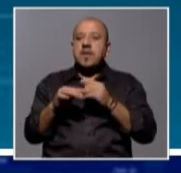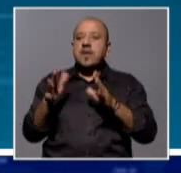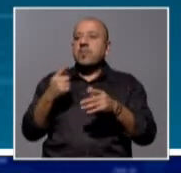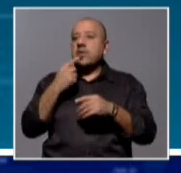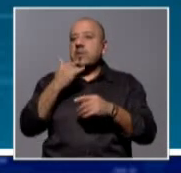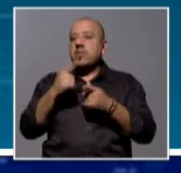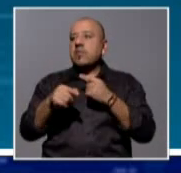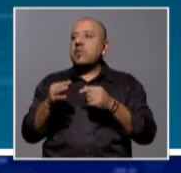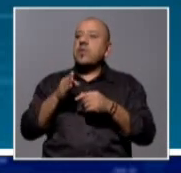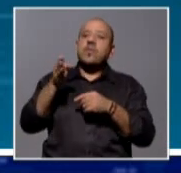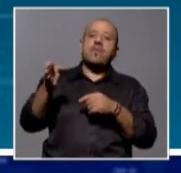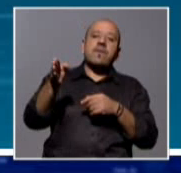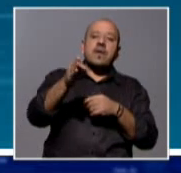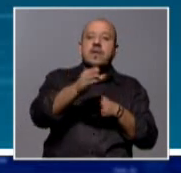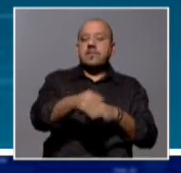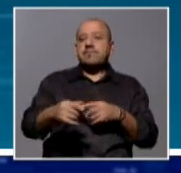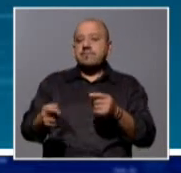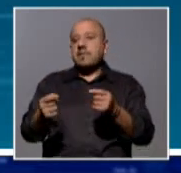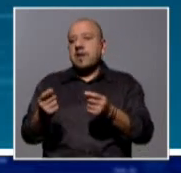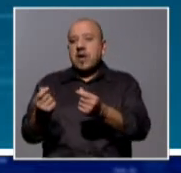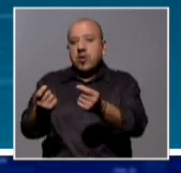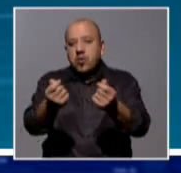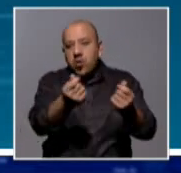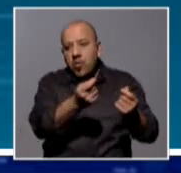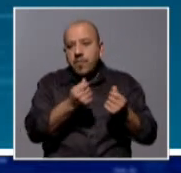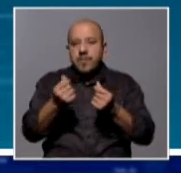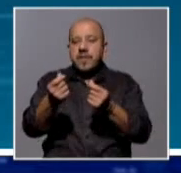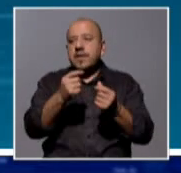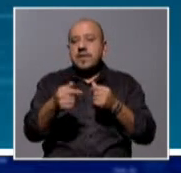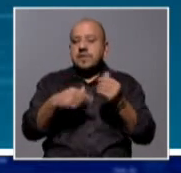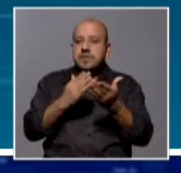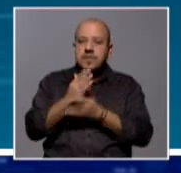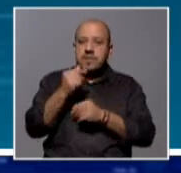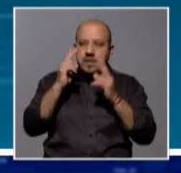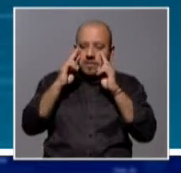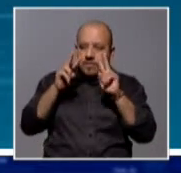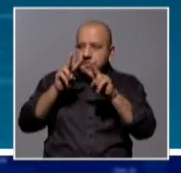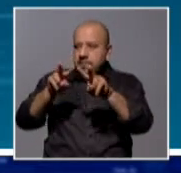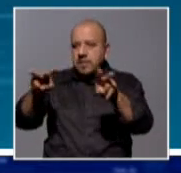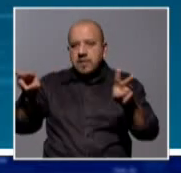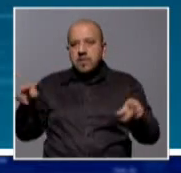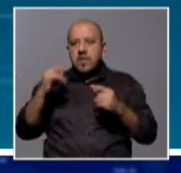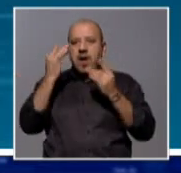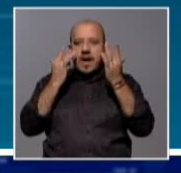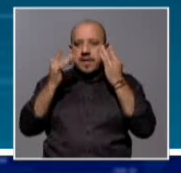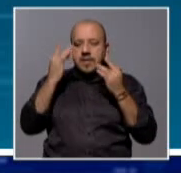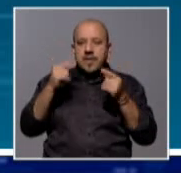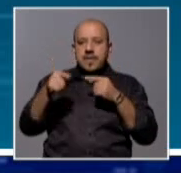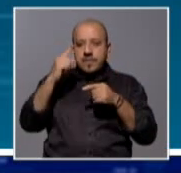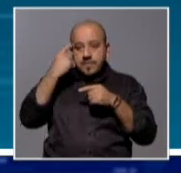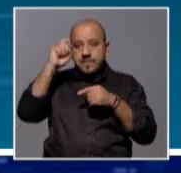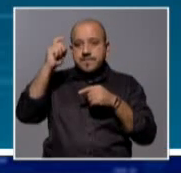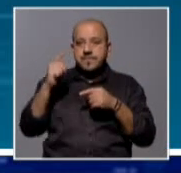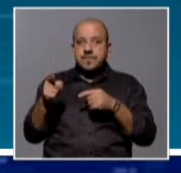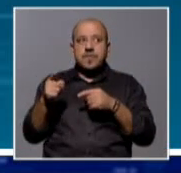súper o a pagar sus cuentas o de recorrida por la playa, están permanentemente viendo arte. Que en